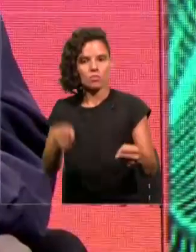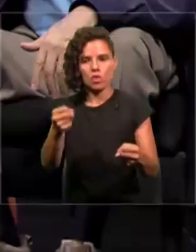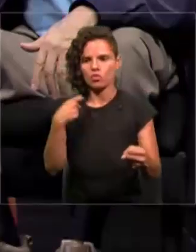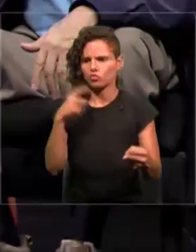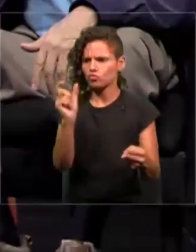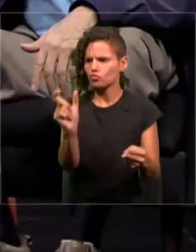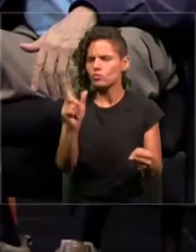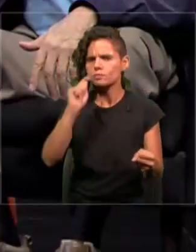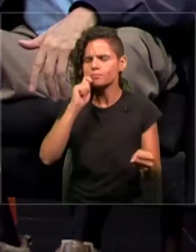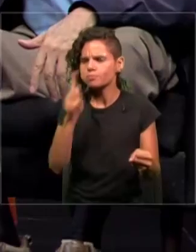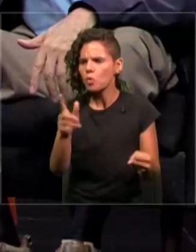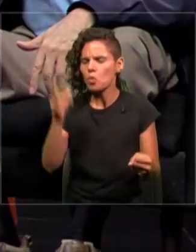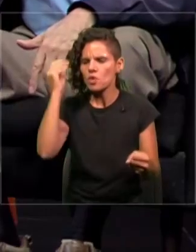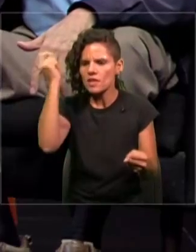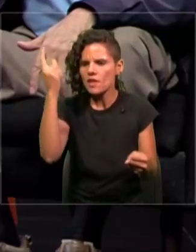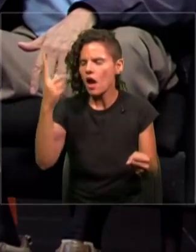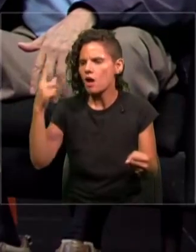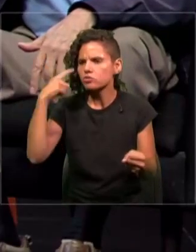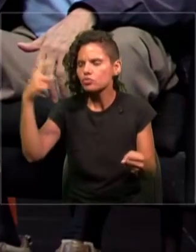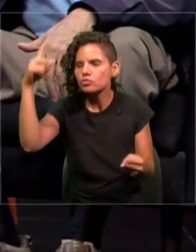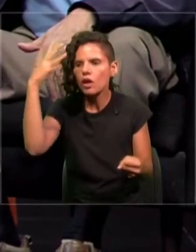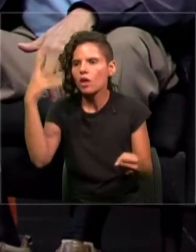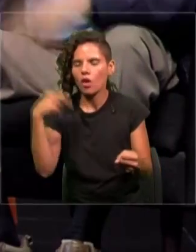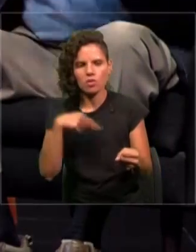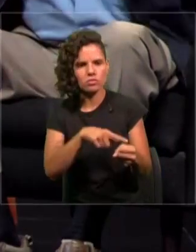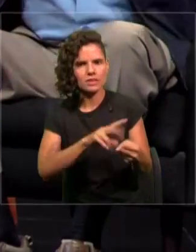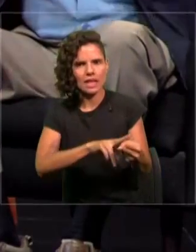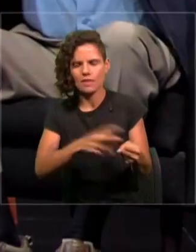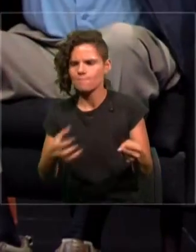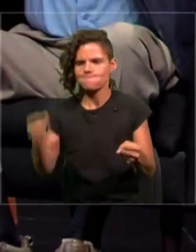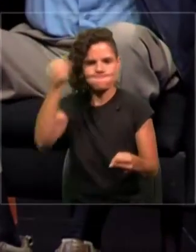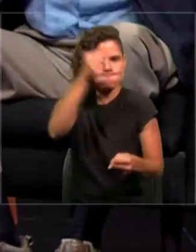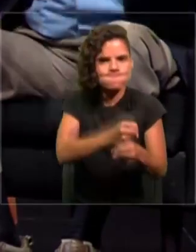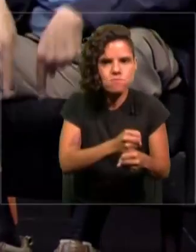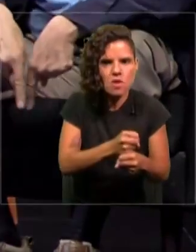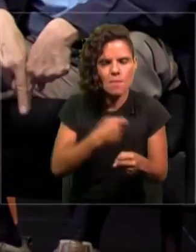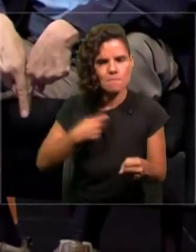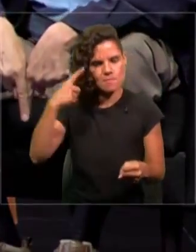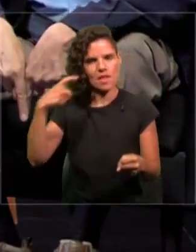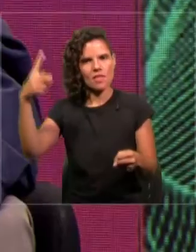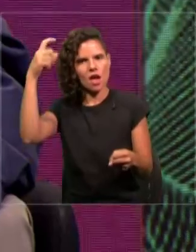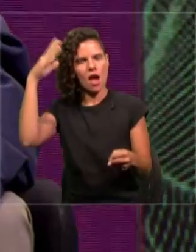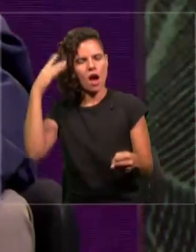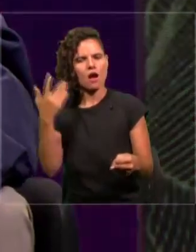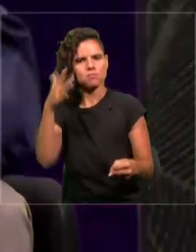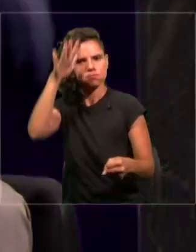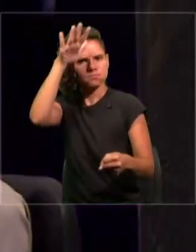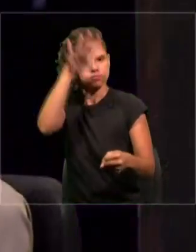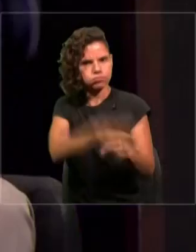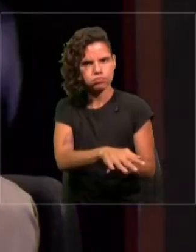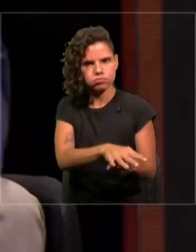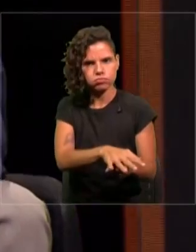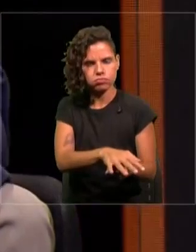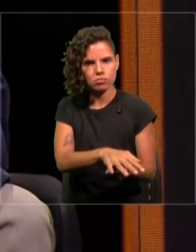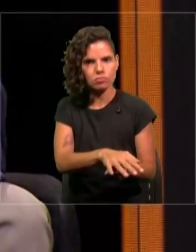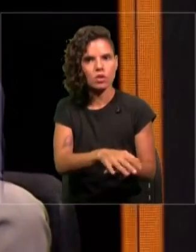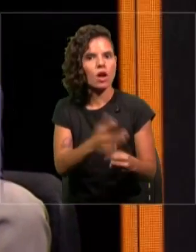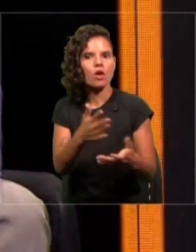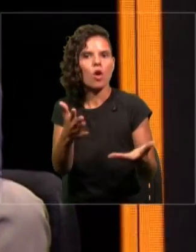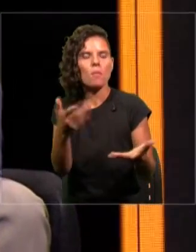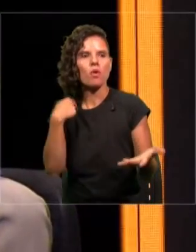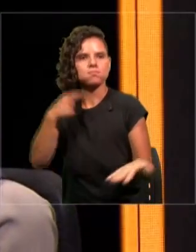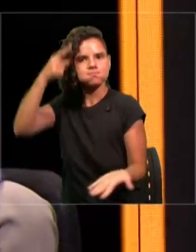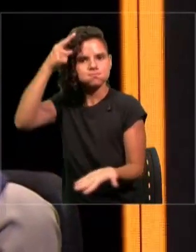puro o una idea pura. Y luego se quiere imponer esa idea pura, ¿verdad?,